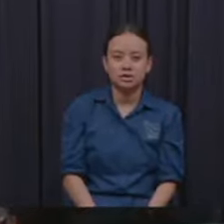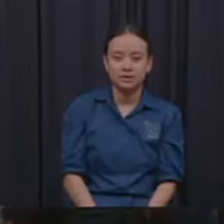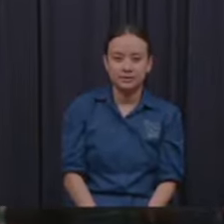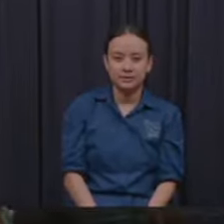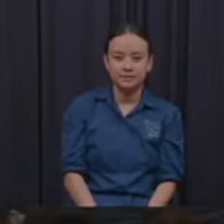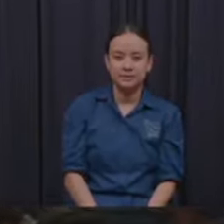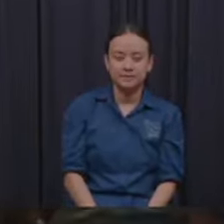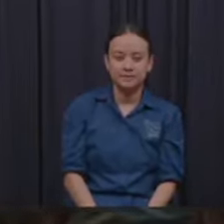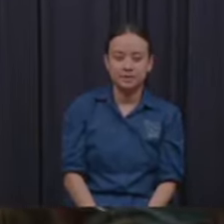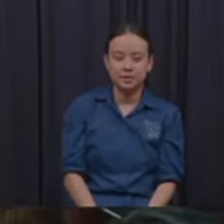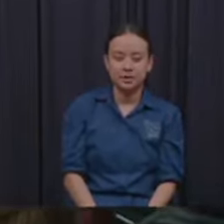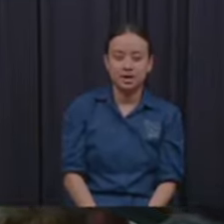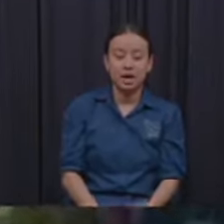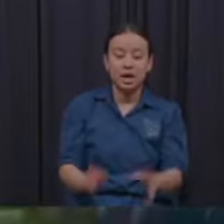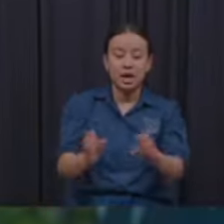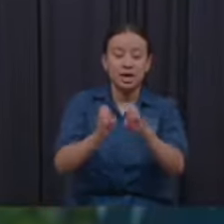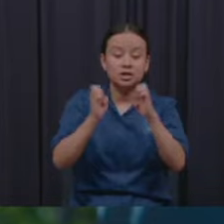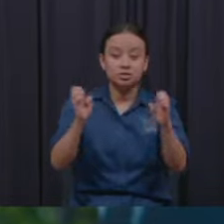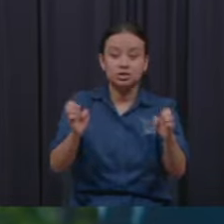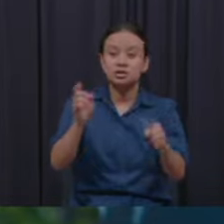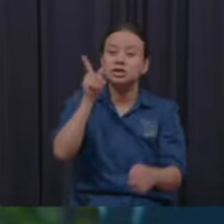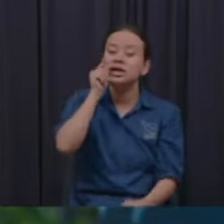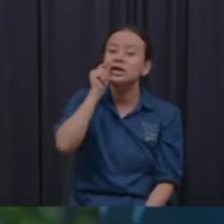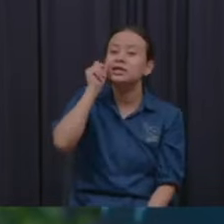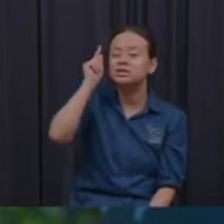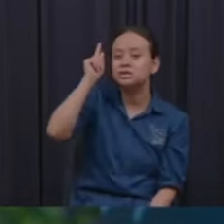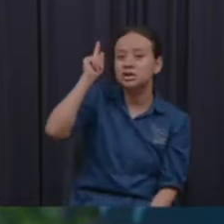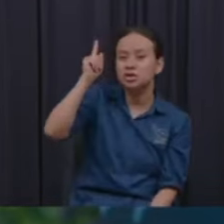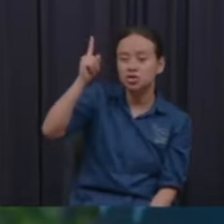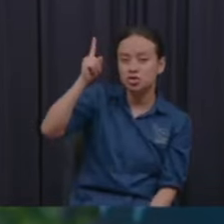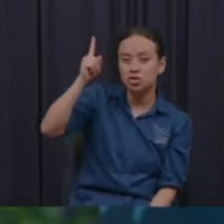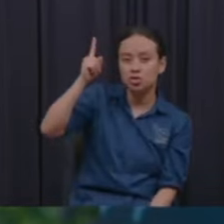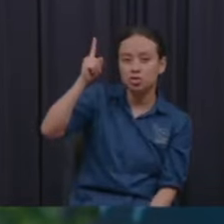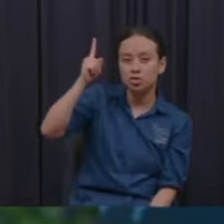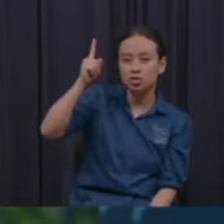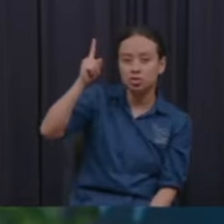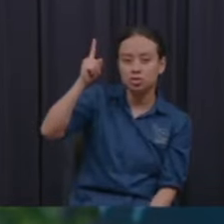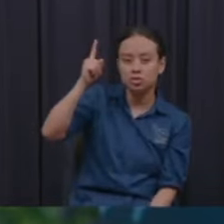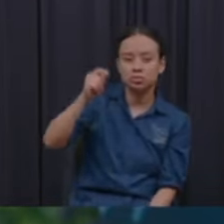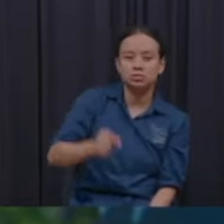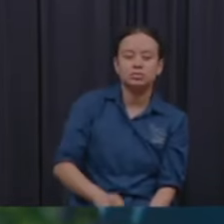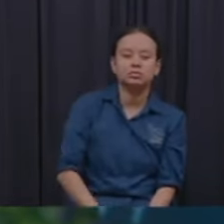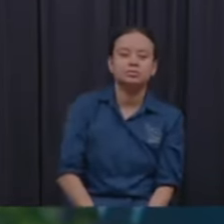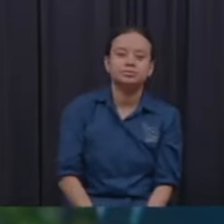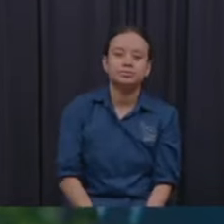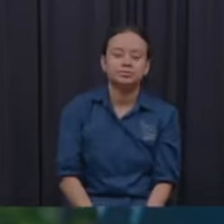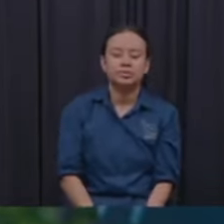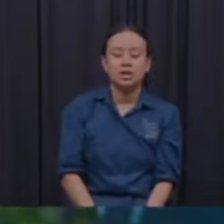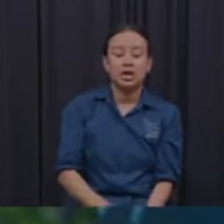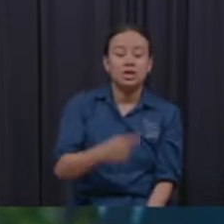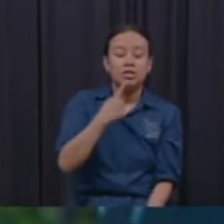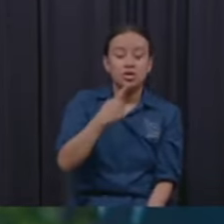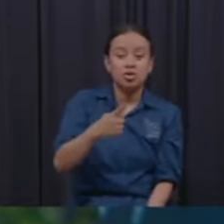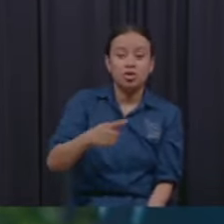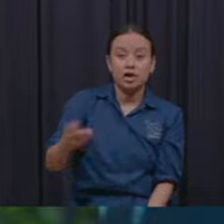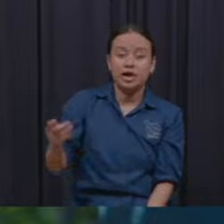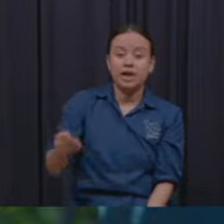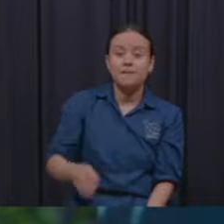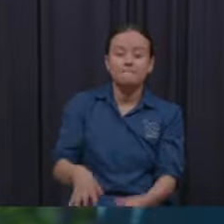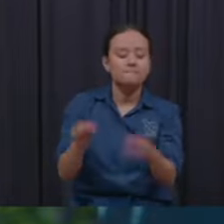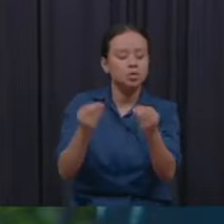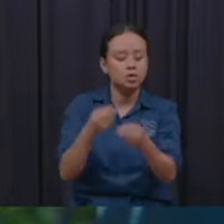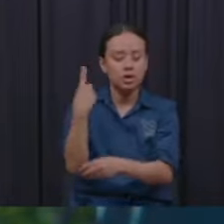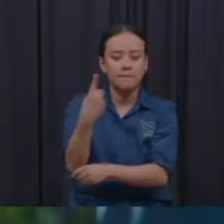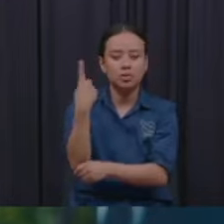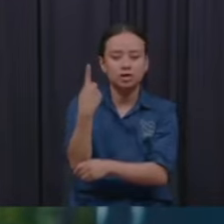encendía. Y me habló el Señor, es mi fuego lo que hace falta aquí. Y yo me puse a